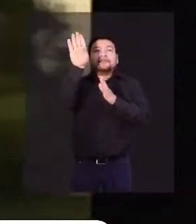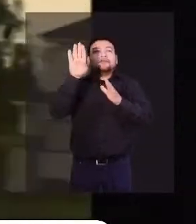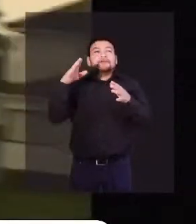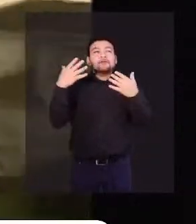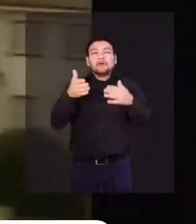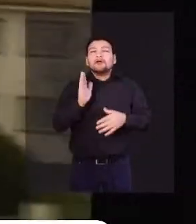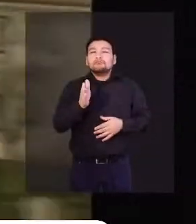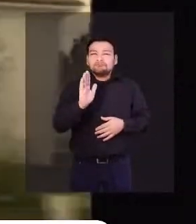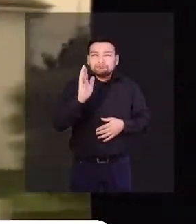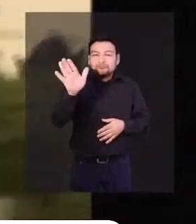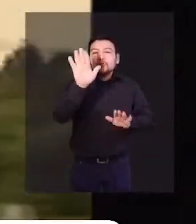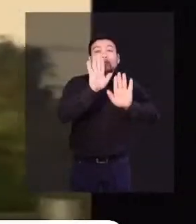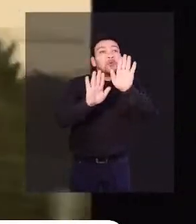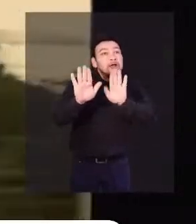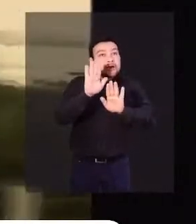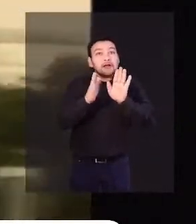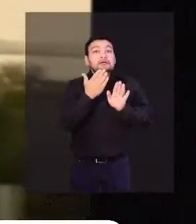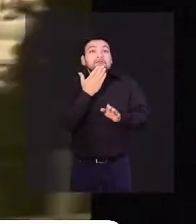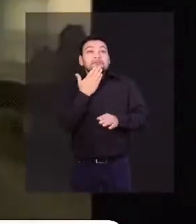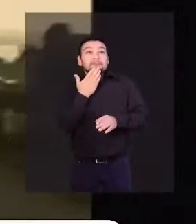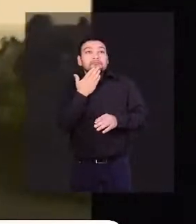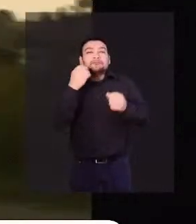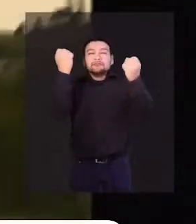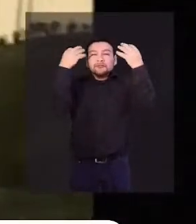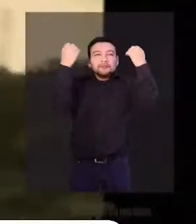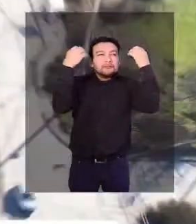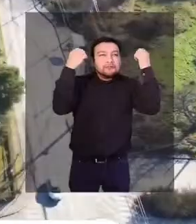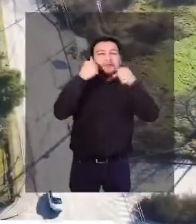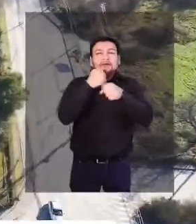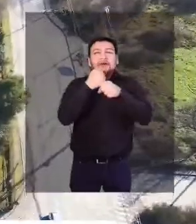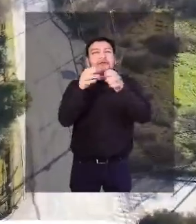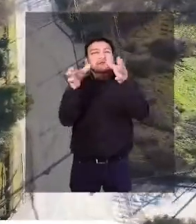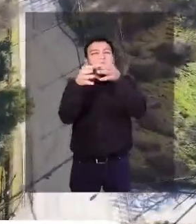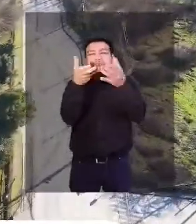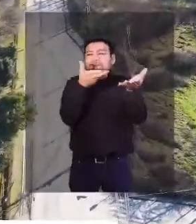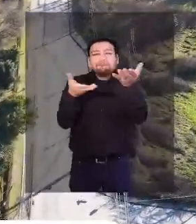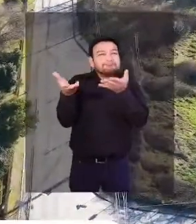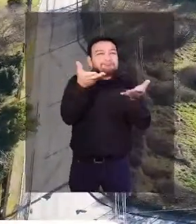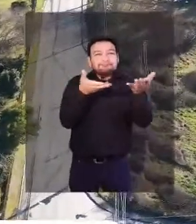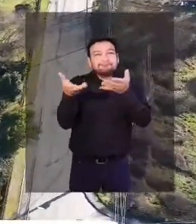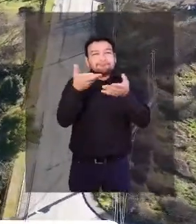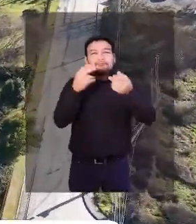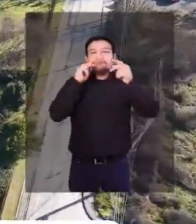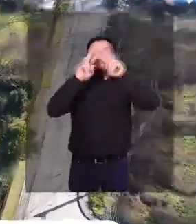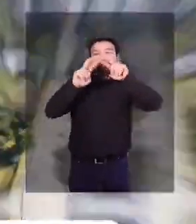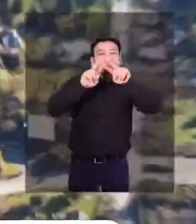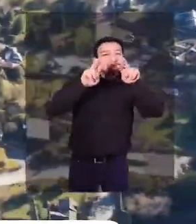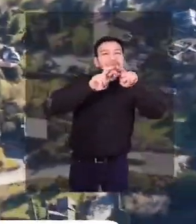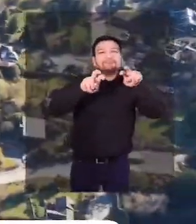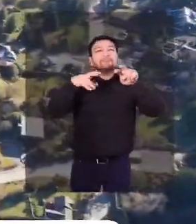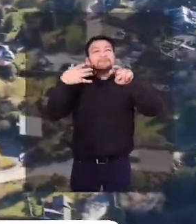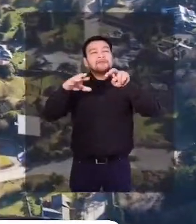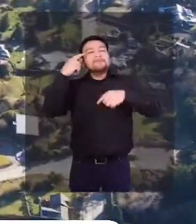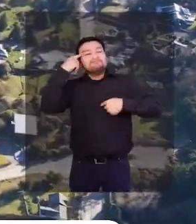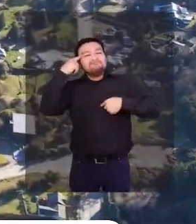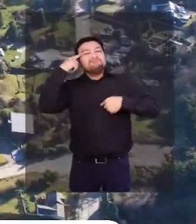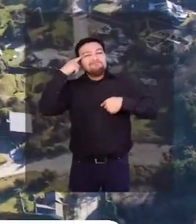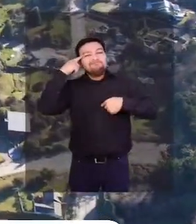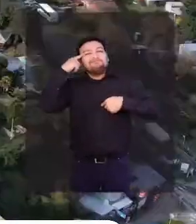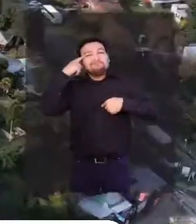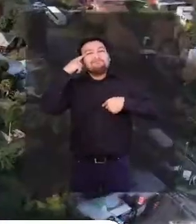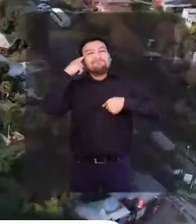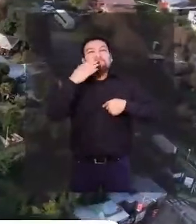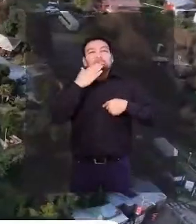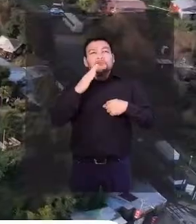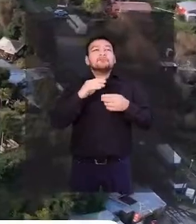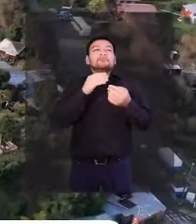puertas en Puerto Montt. Desde entonces, hemos crecido y evolucionado para convertirnos en la mejor opción de